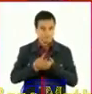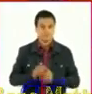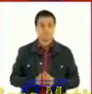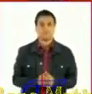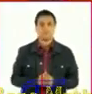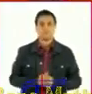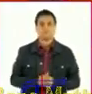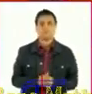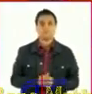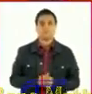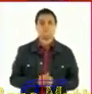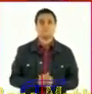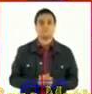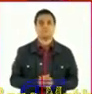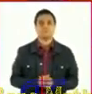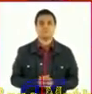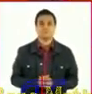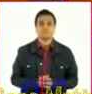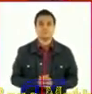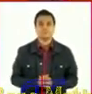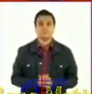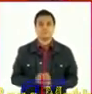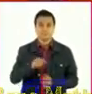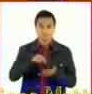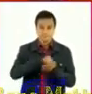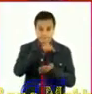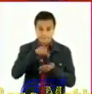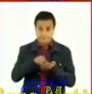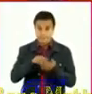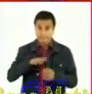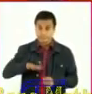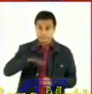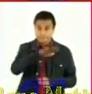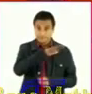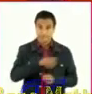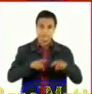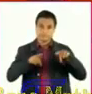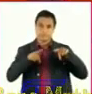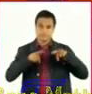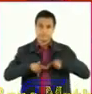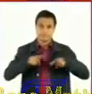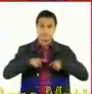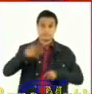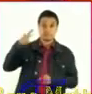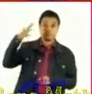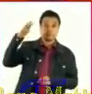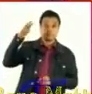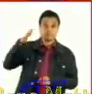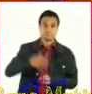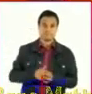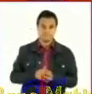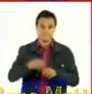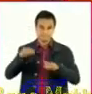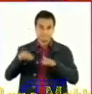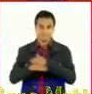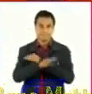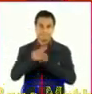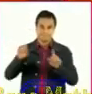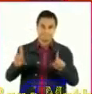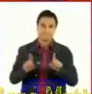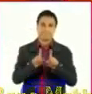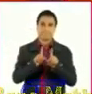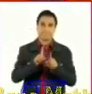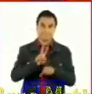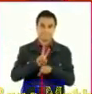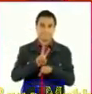Y de preferencia, jóvenes, el lugar debe ser accesible para las personas adultas que los apoyen y acompañen durante el